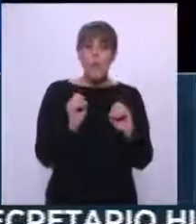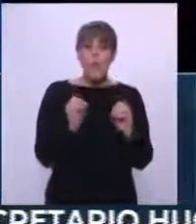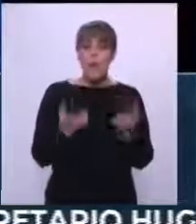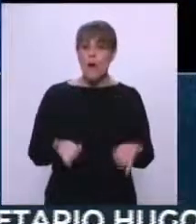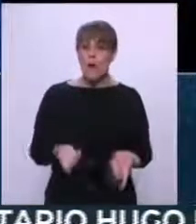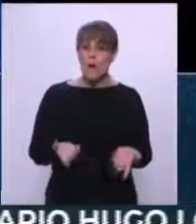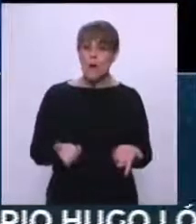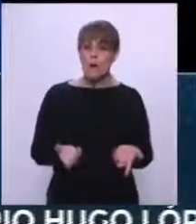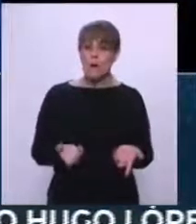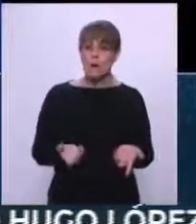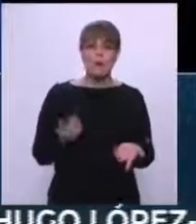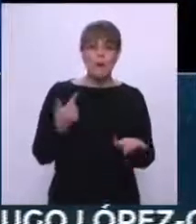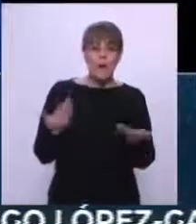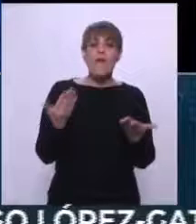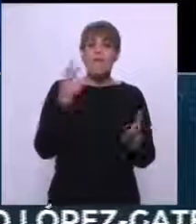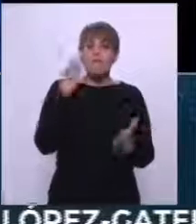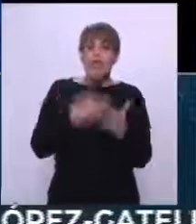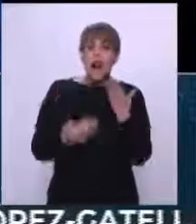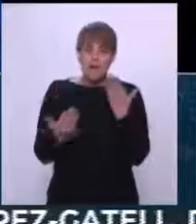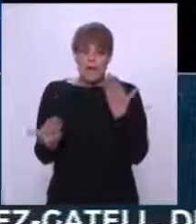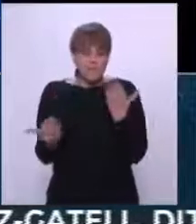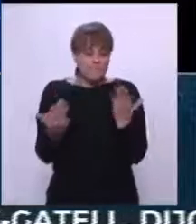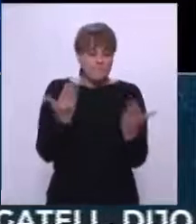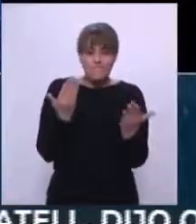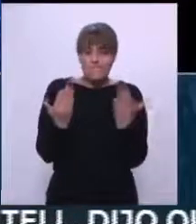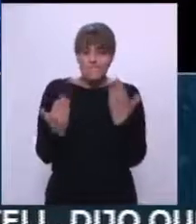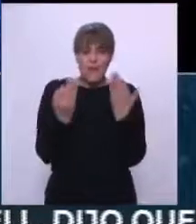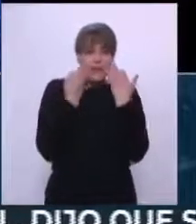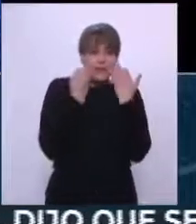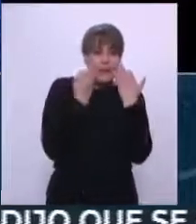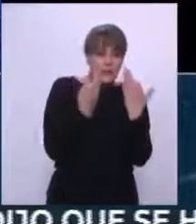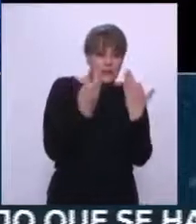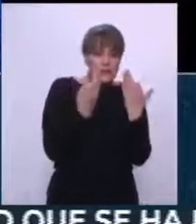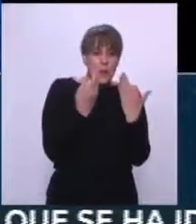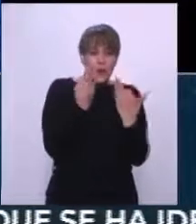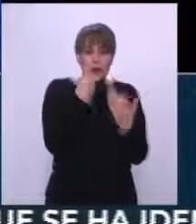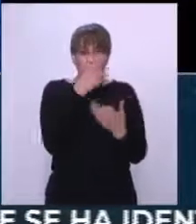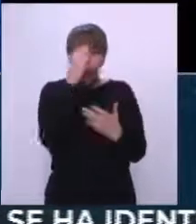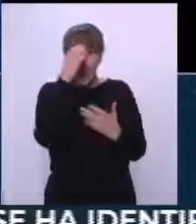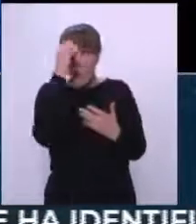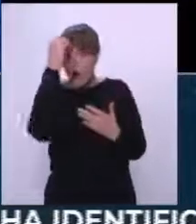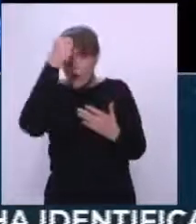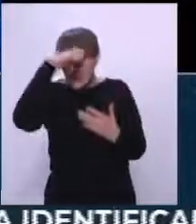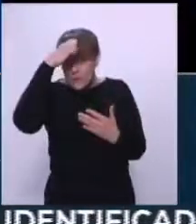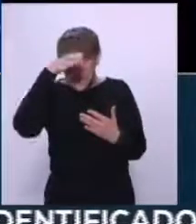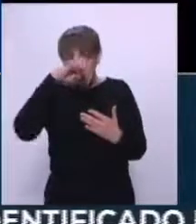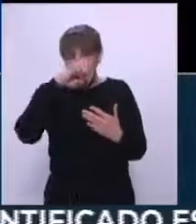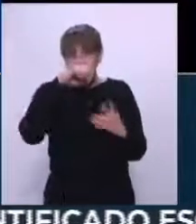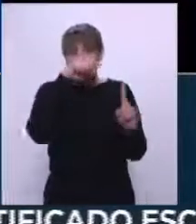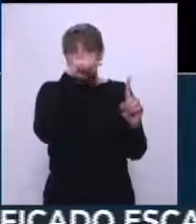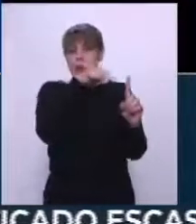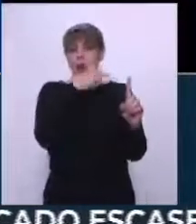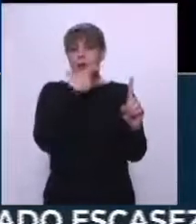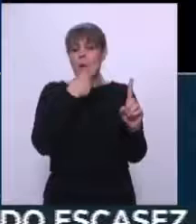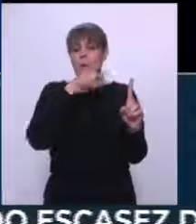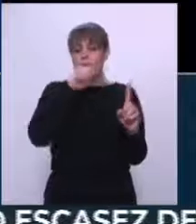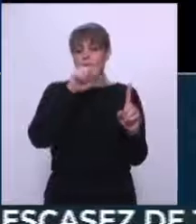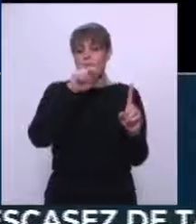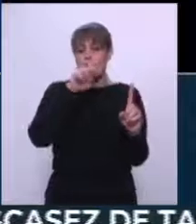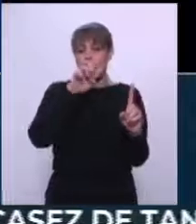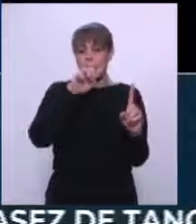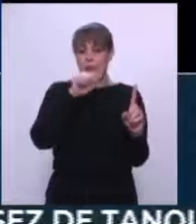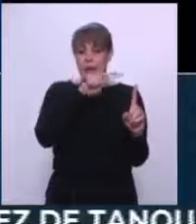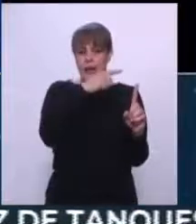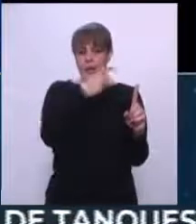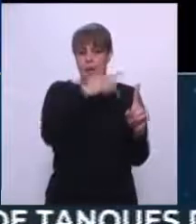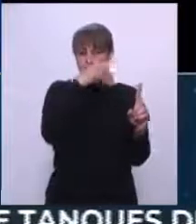hemos cotejado esto con testimonios de con los que supuestamente habló Cepeda o esta persona. No sabemos